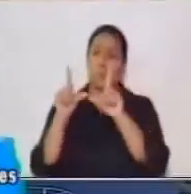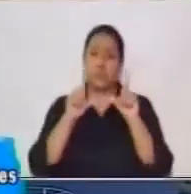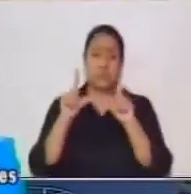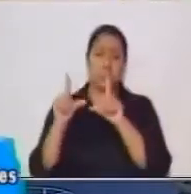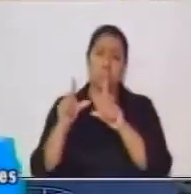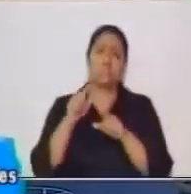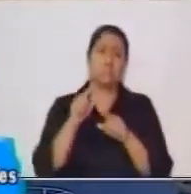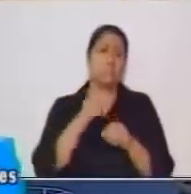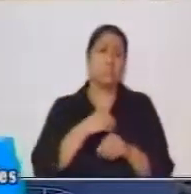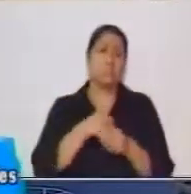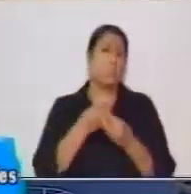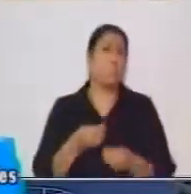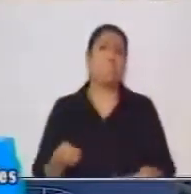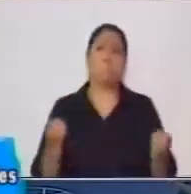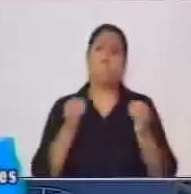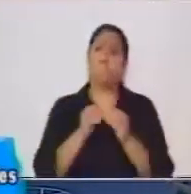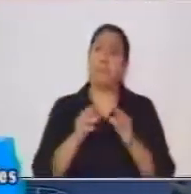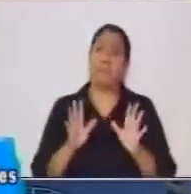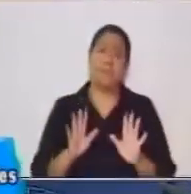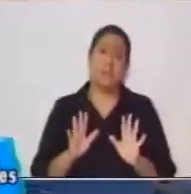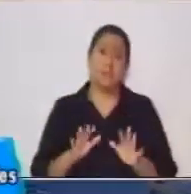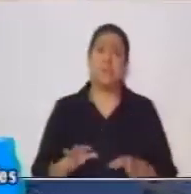también agregar